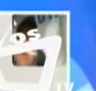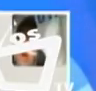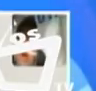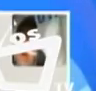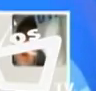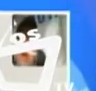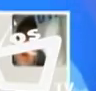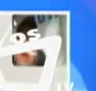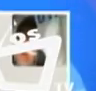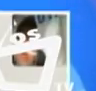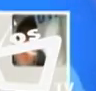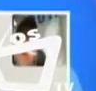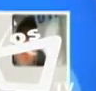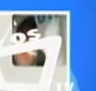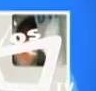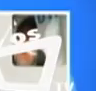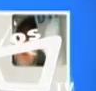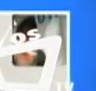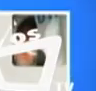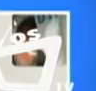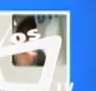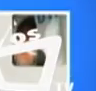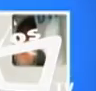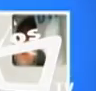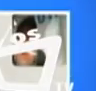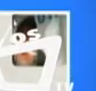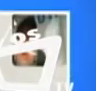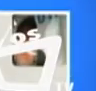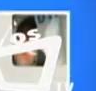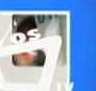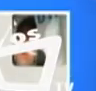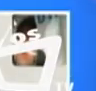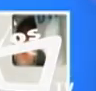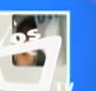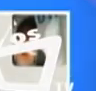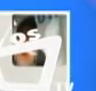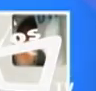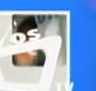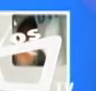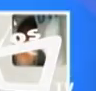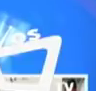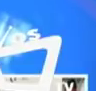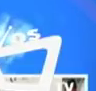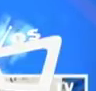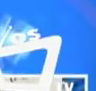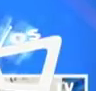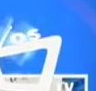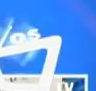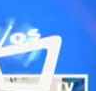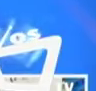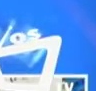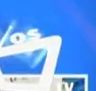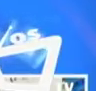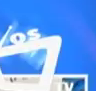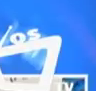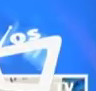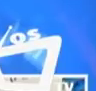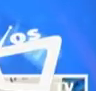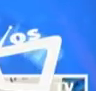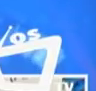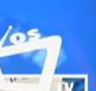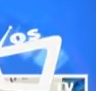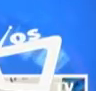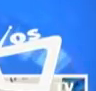lograr la incorporación de un trámite vía electrónica. Muchas gracias, don Álvaro, por atender